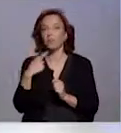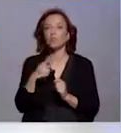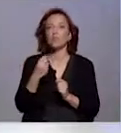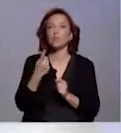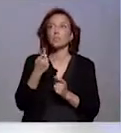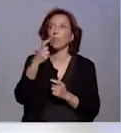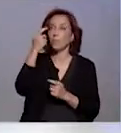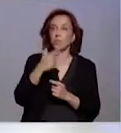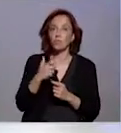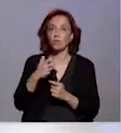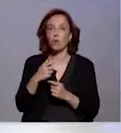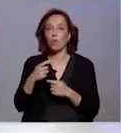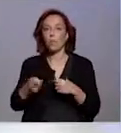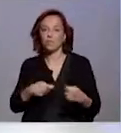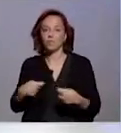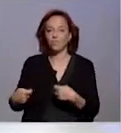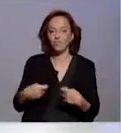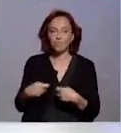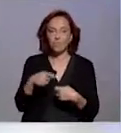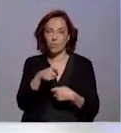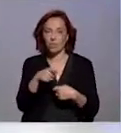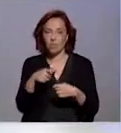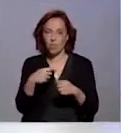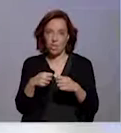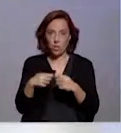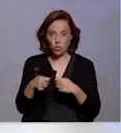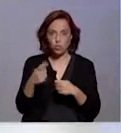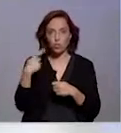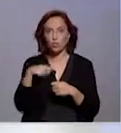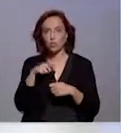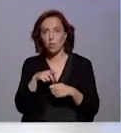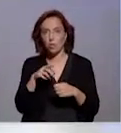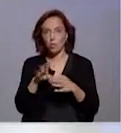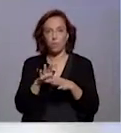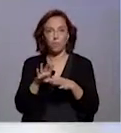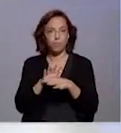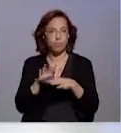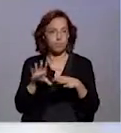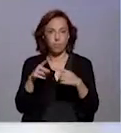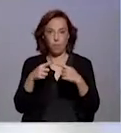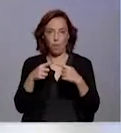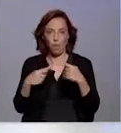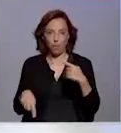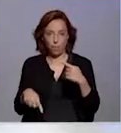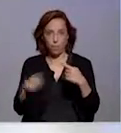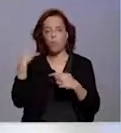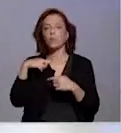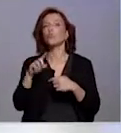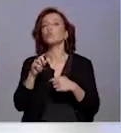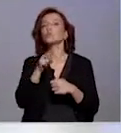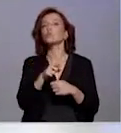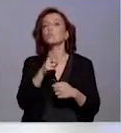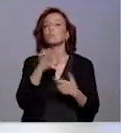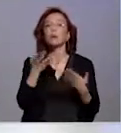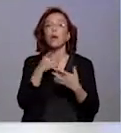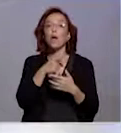personas para manejar esos negocios entonces es ahí donde se produce se descalce y no solo en las habilidades de los conocimientos también tenemos un